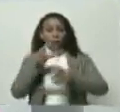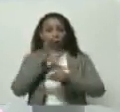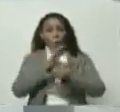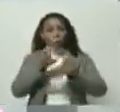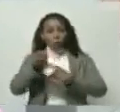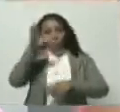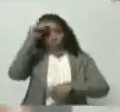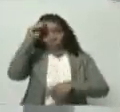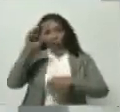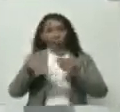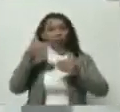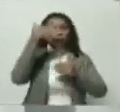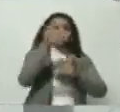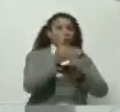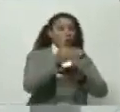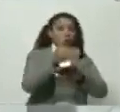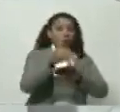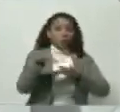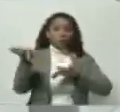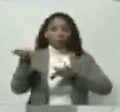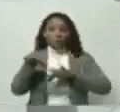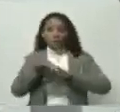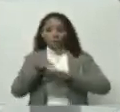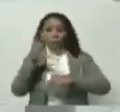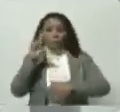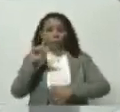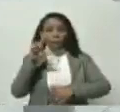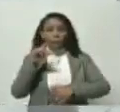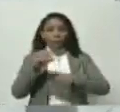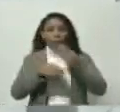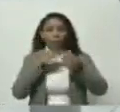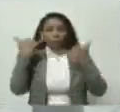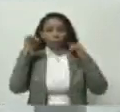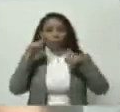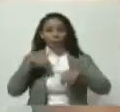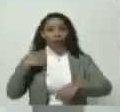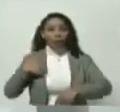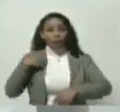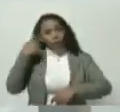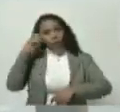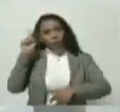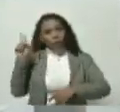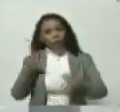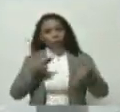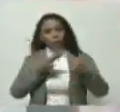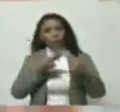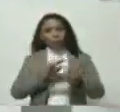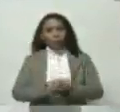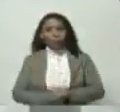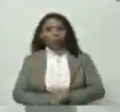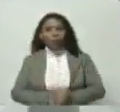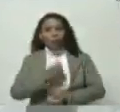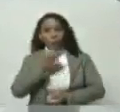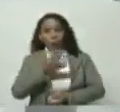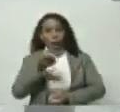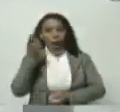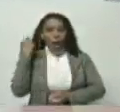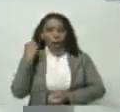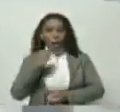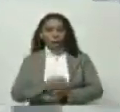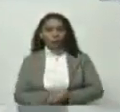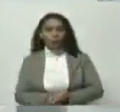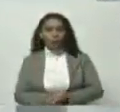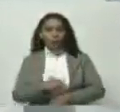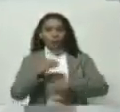luego sus bodas de plata las celebraron acá en Argentina recordando ese reencuentro. Y bueno, ayer se